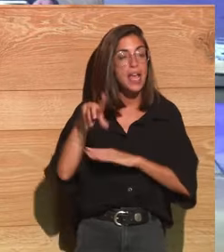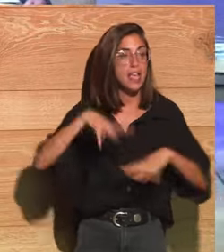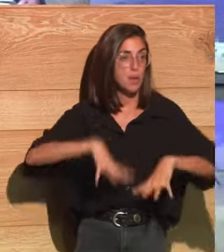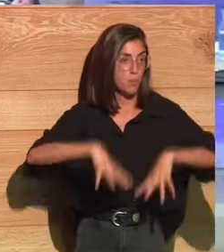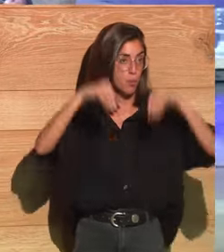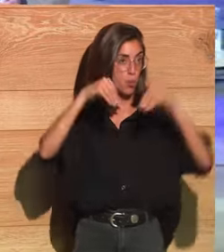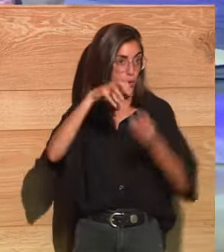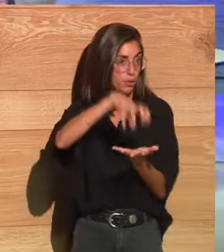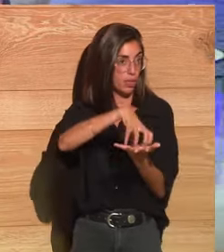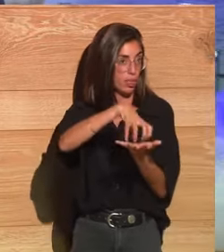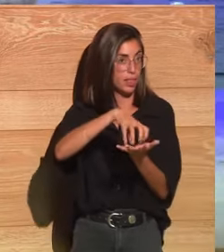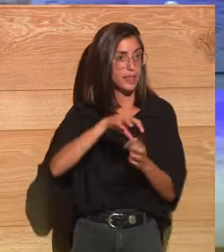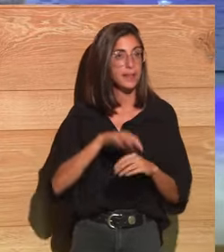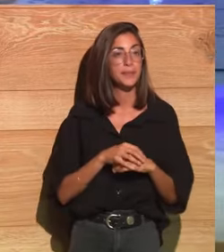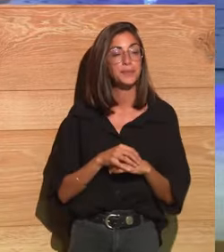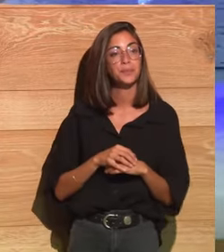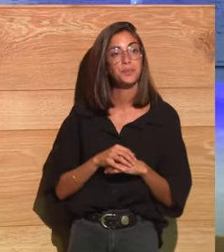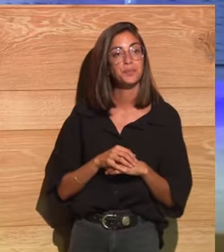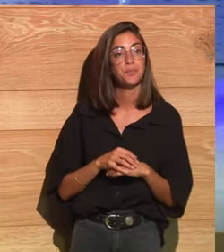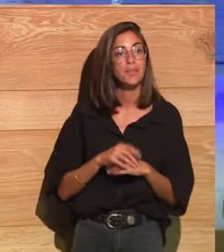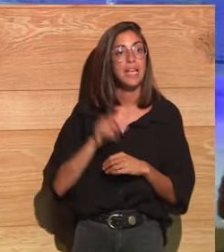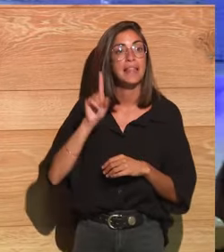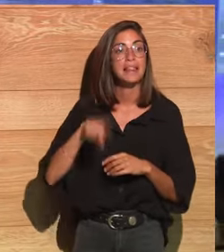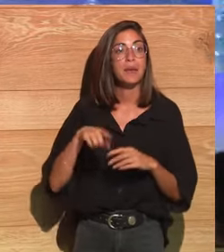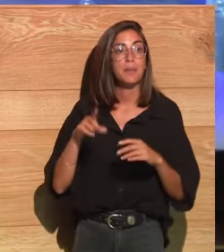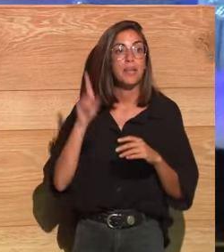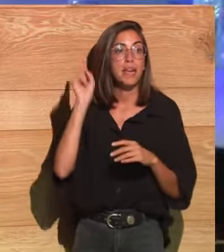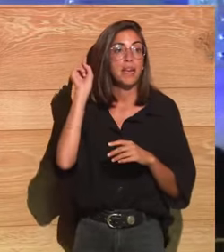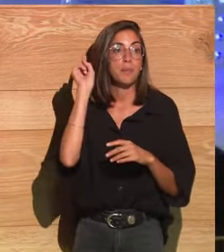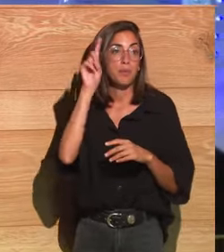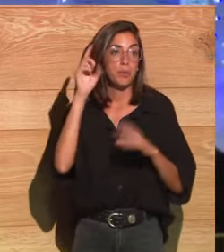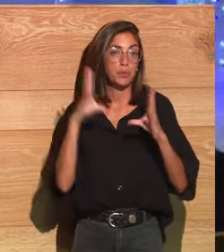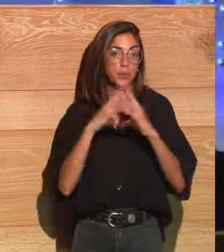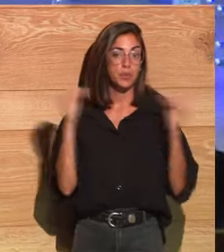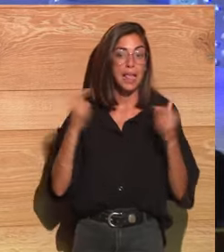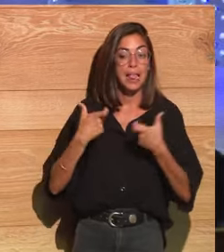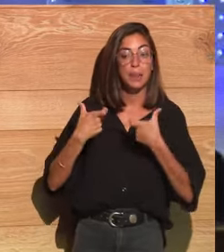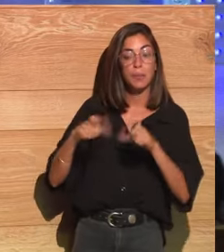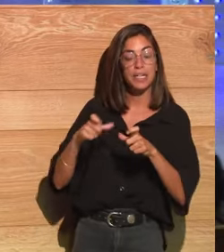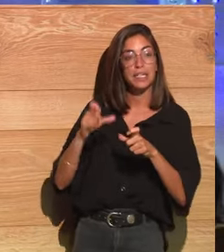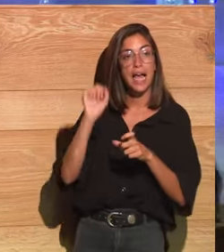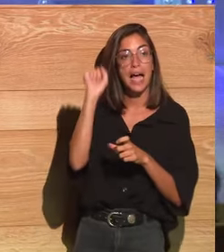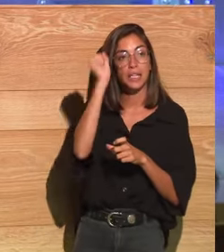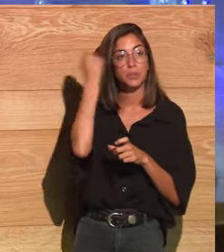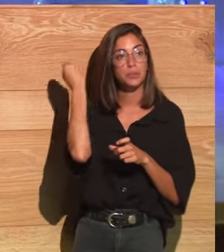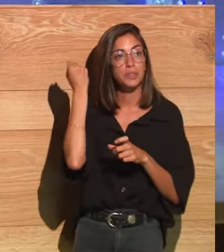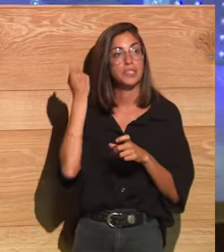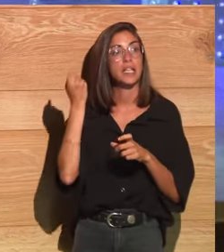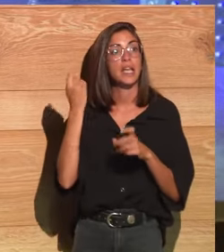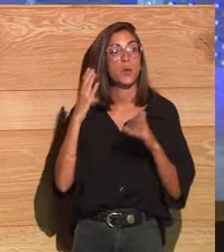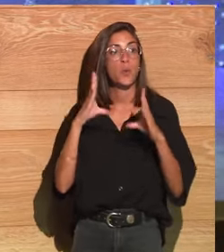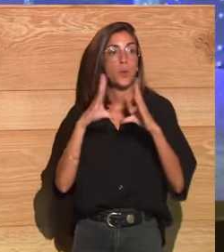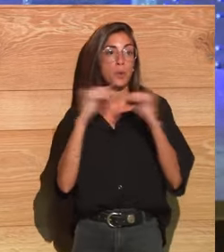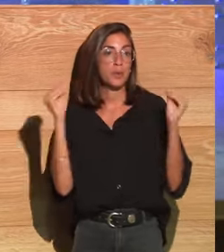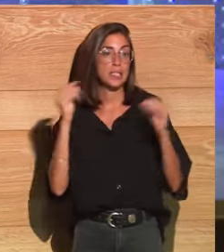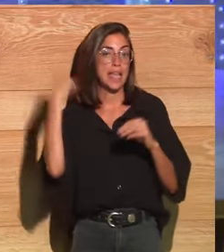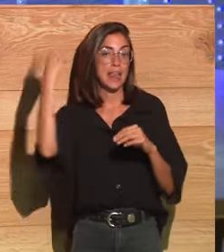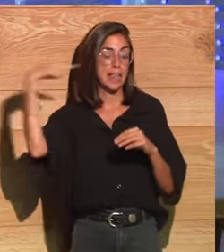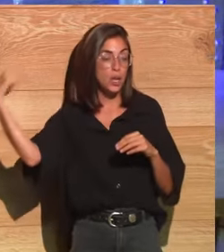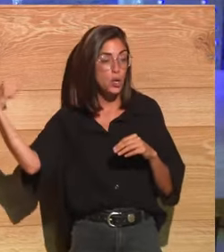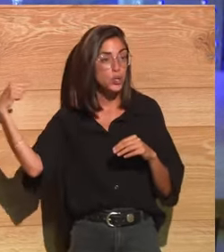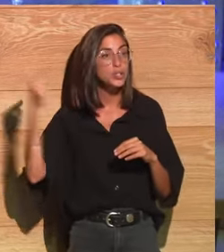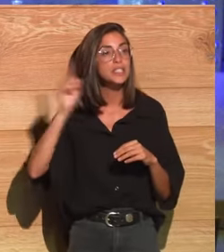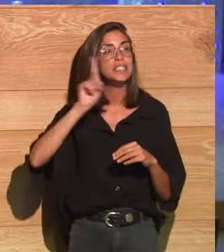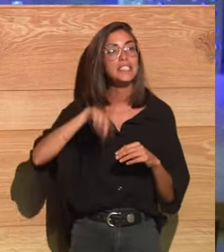Burgos. Es también catedrática honoraria del Departamento de Antropología de la University College de Londres y